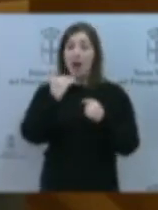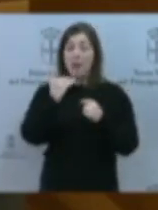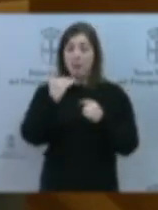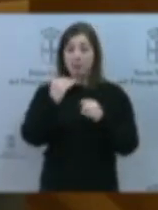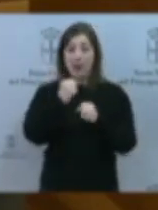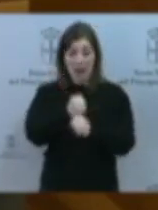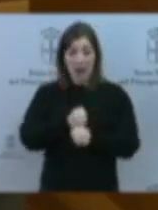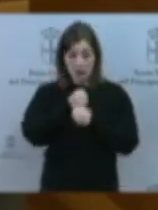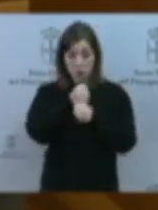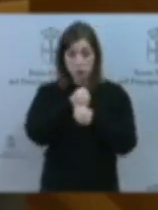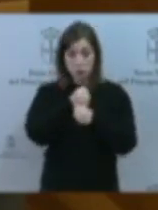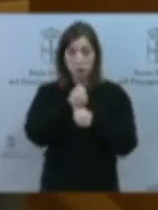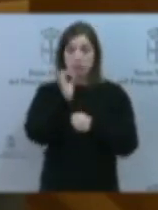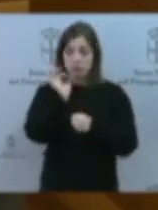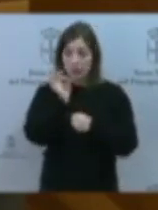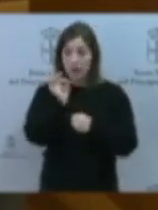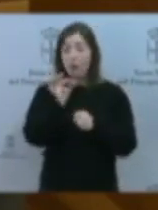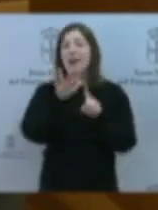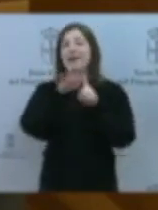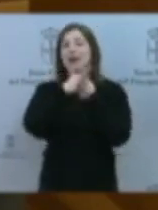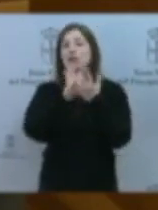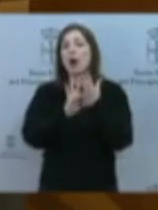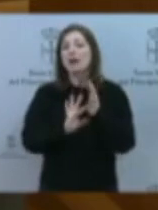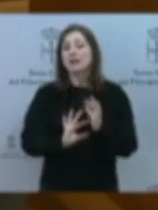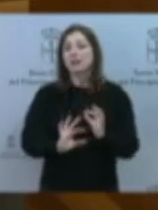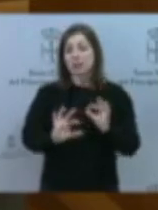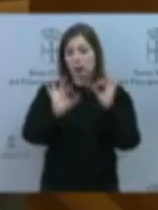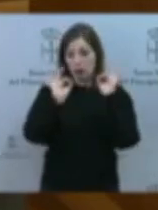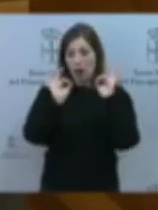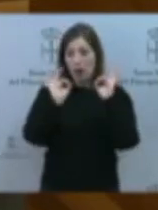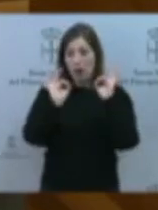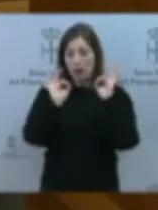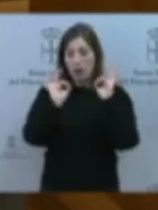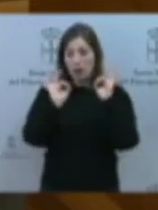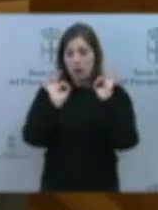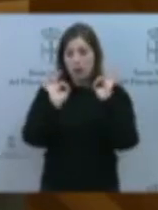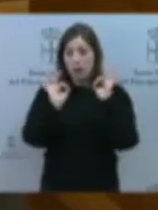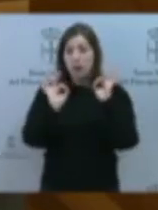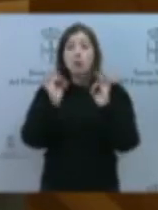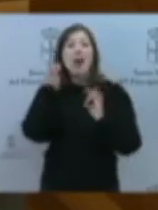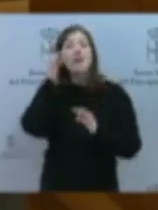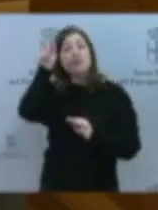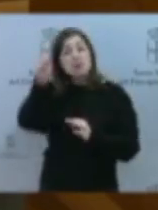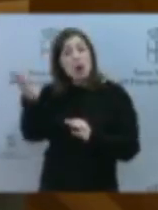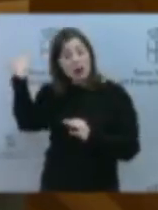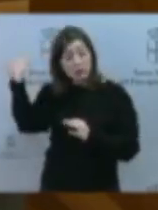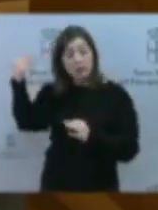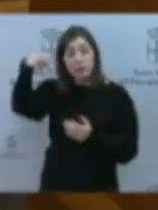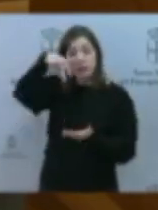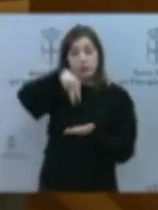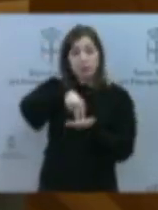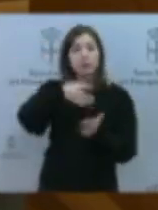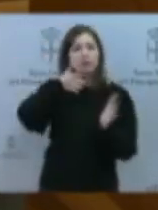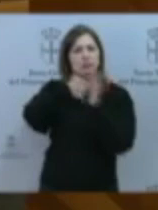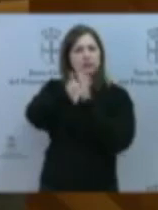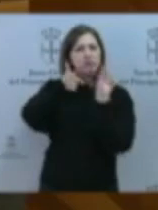excepcional labor de Donina Tardón, que en este sentido compareció en esta Cámara y dio con todas las explicaciones y creo que está a disposición de la